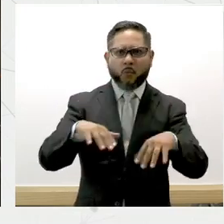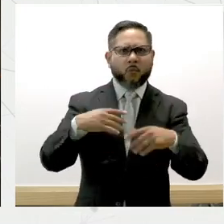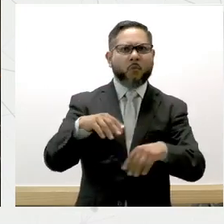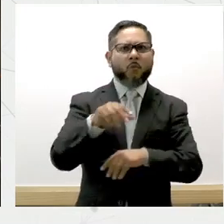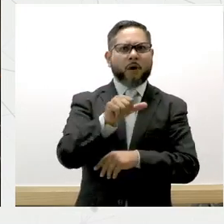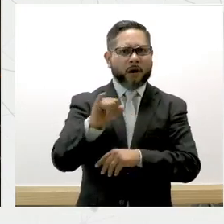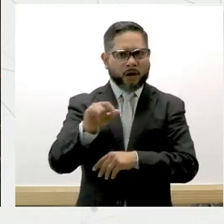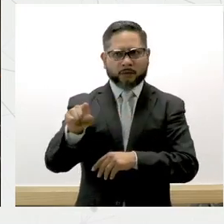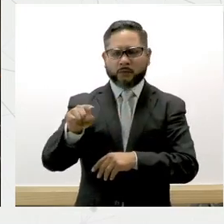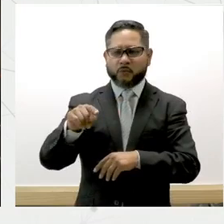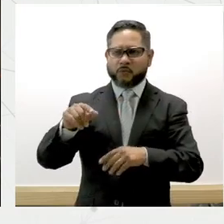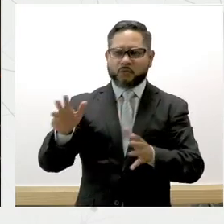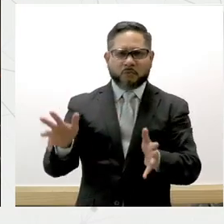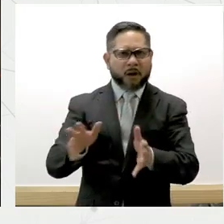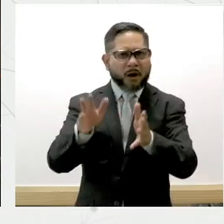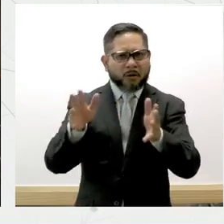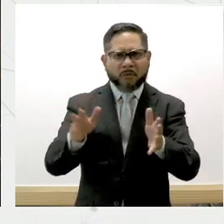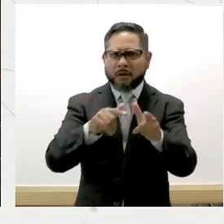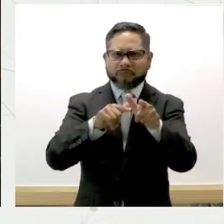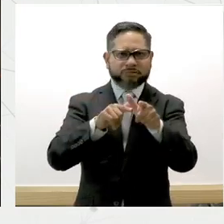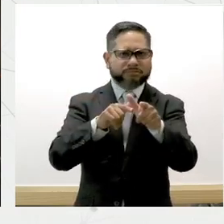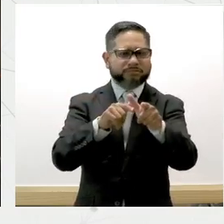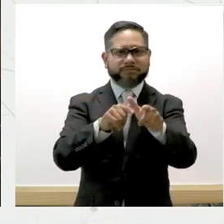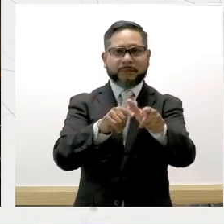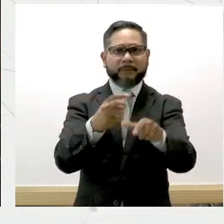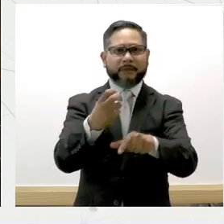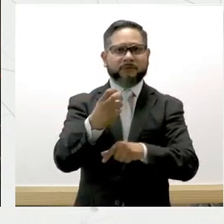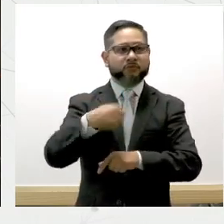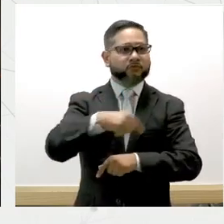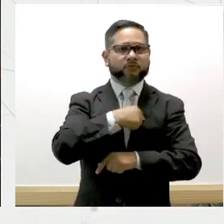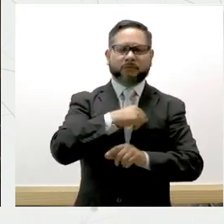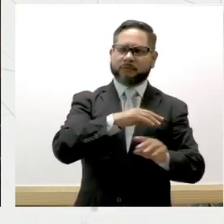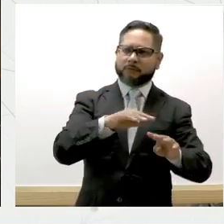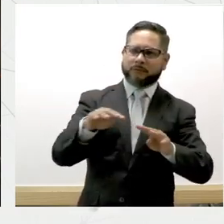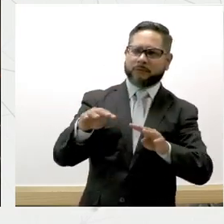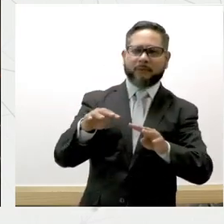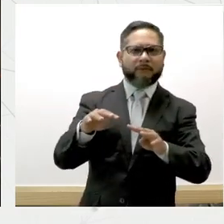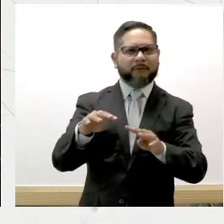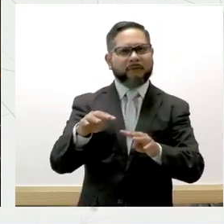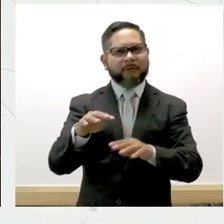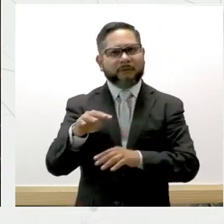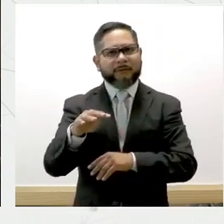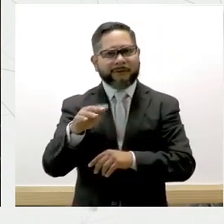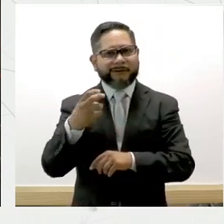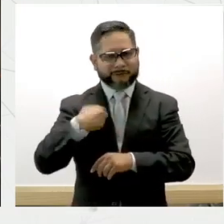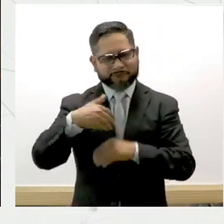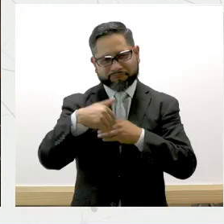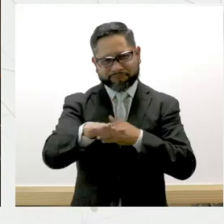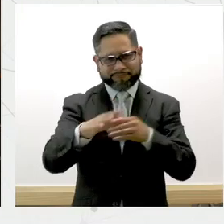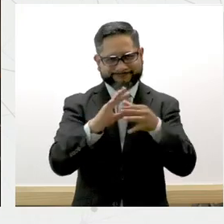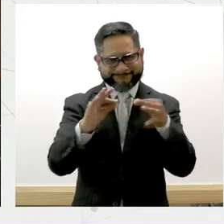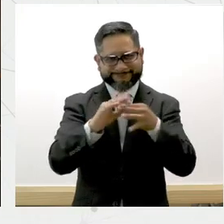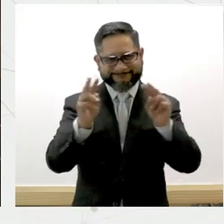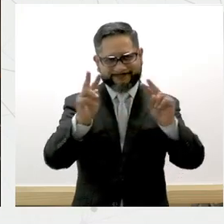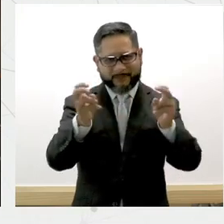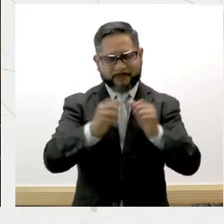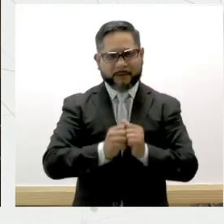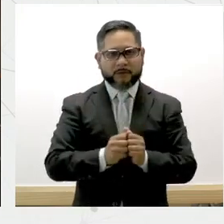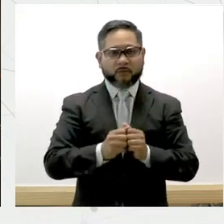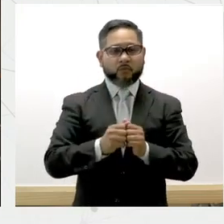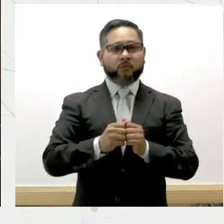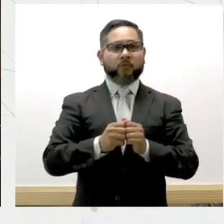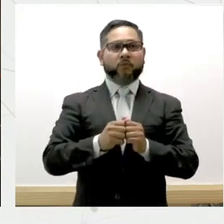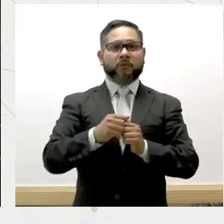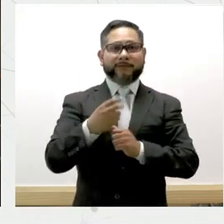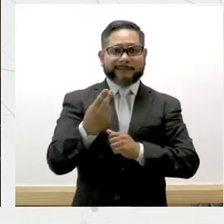la inteligencia artificial generativa, ha puesto el foco en algo muy importante que abordaré a lo largo de mi charla, como es la necesidad de contar con una